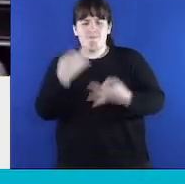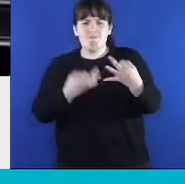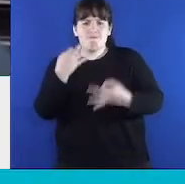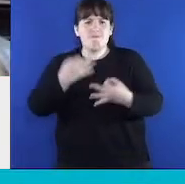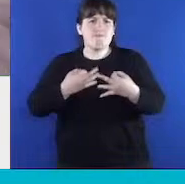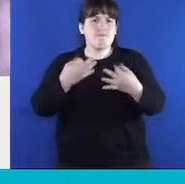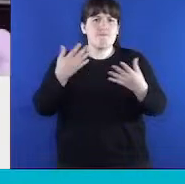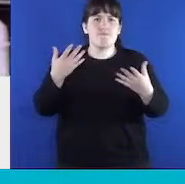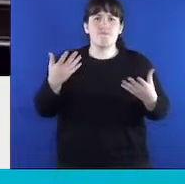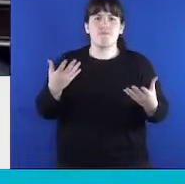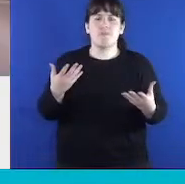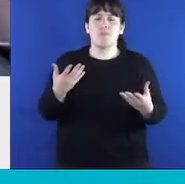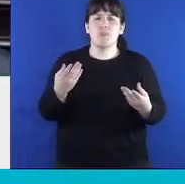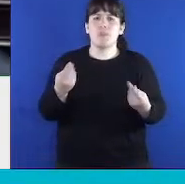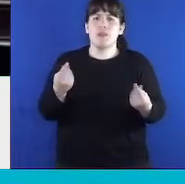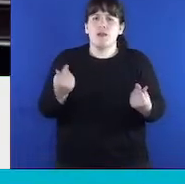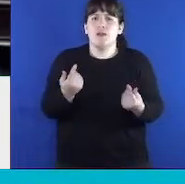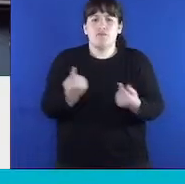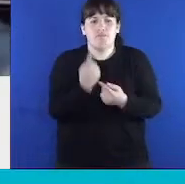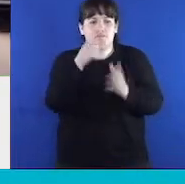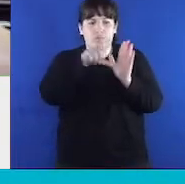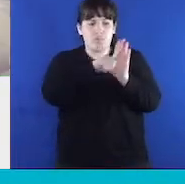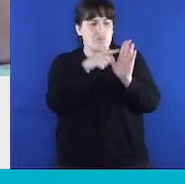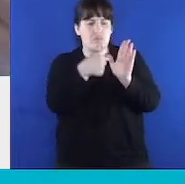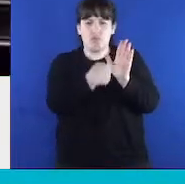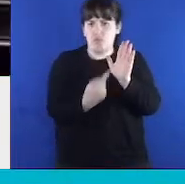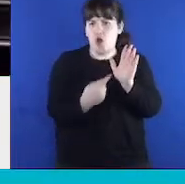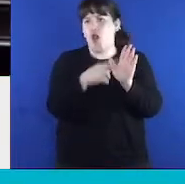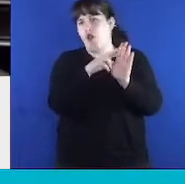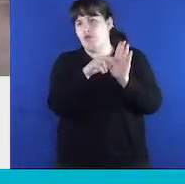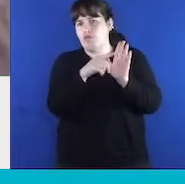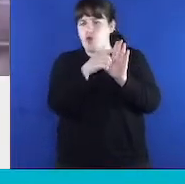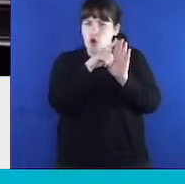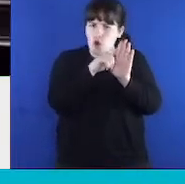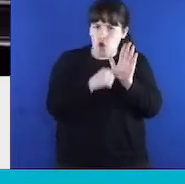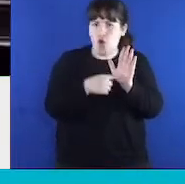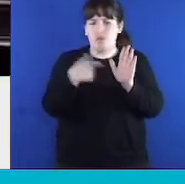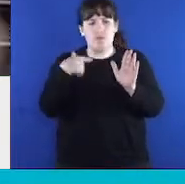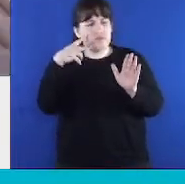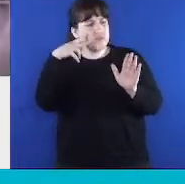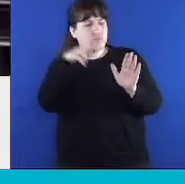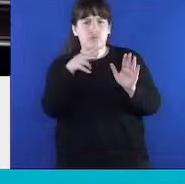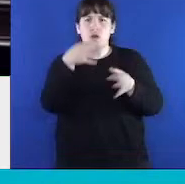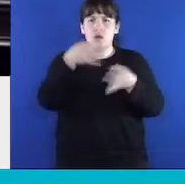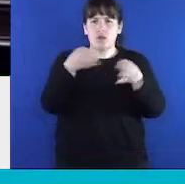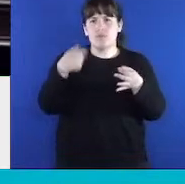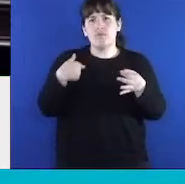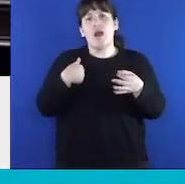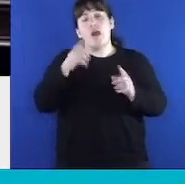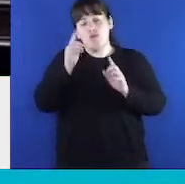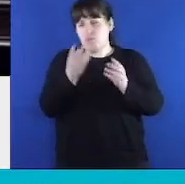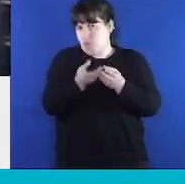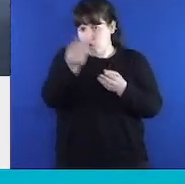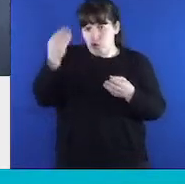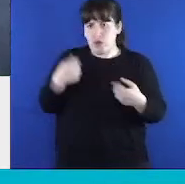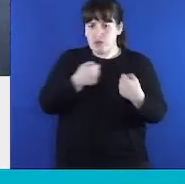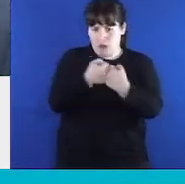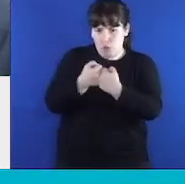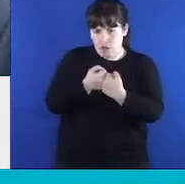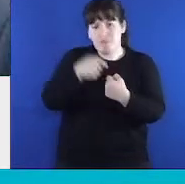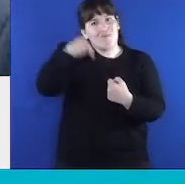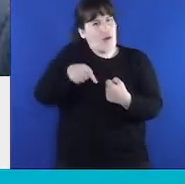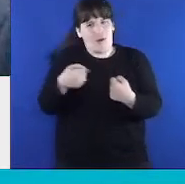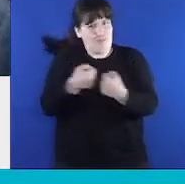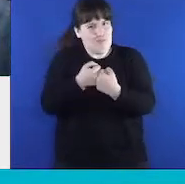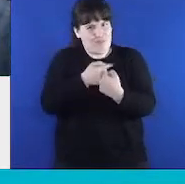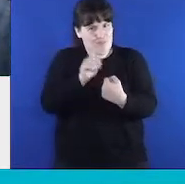una ley o una norma que muchas veces acompañamos, y en este caso no, pero muchas veces acompañamos, porque entendemos esto de que